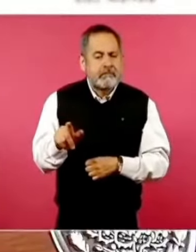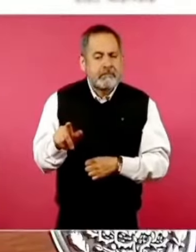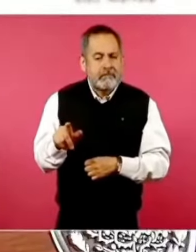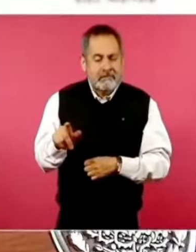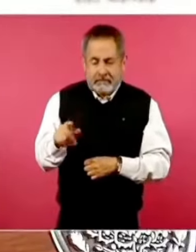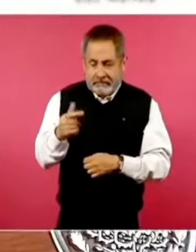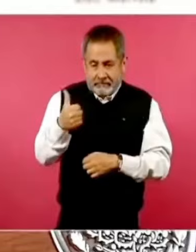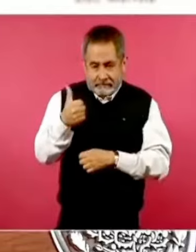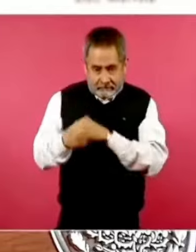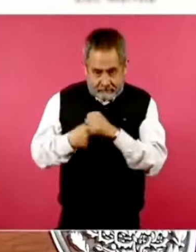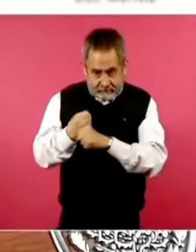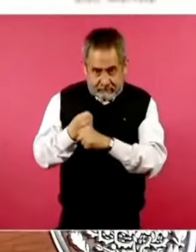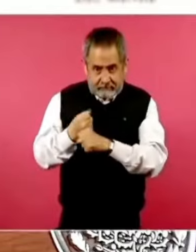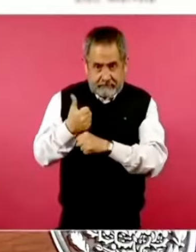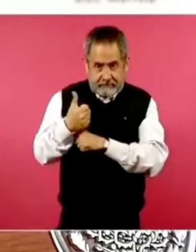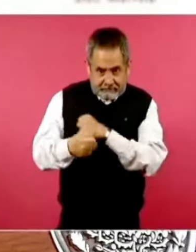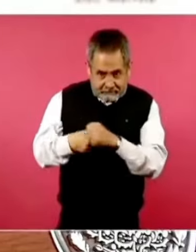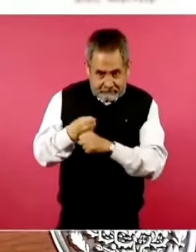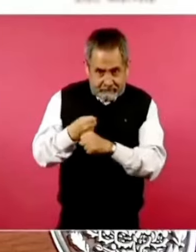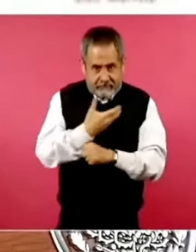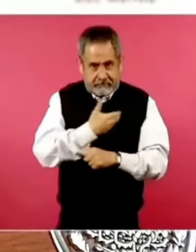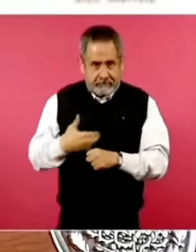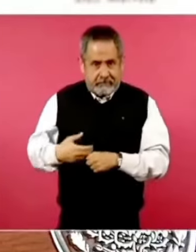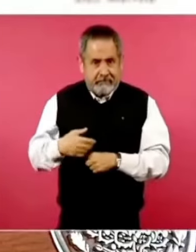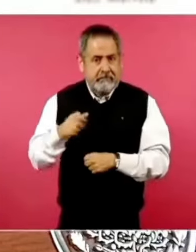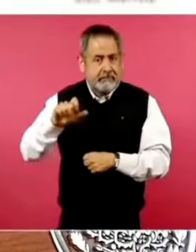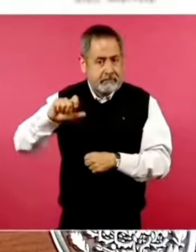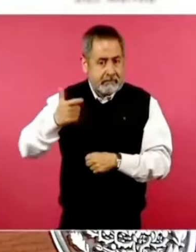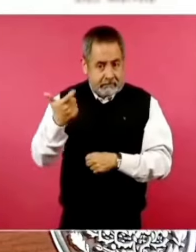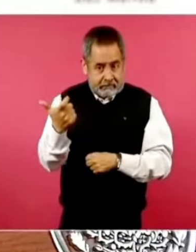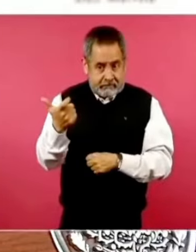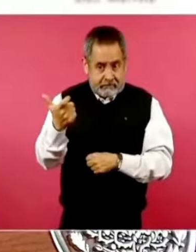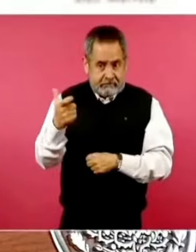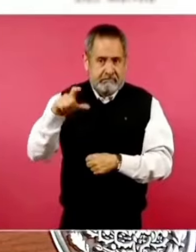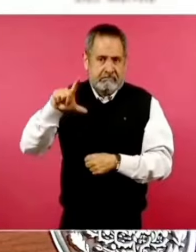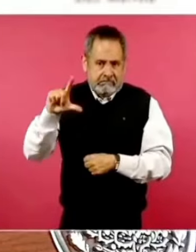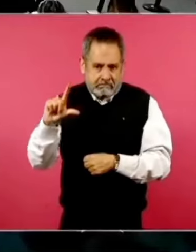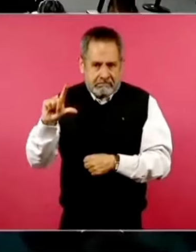sexenio tras sexenio, habían devaluaciones.